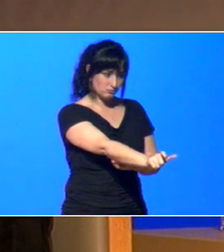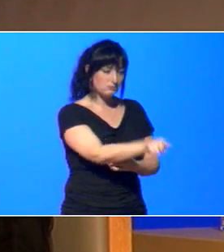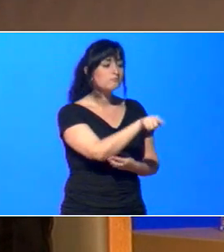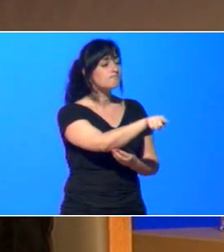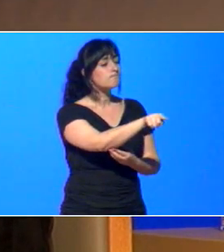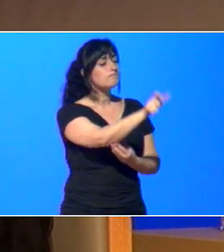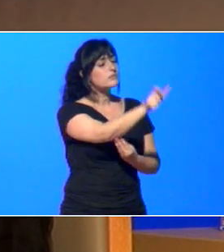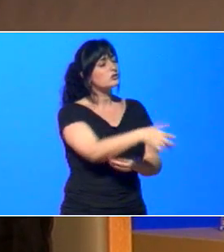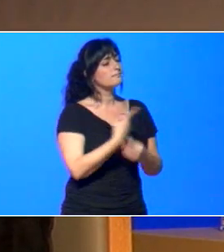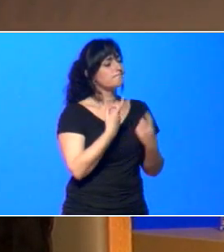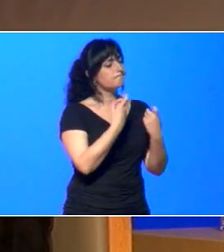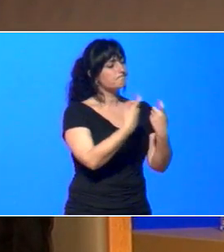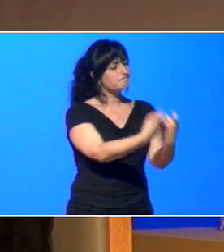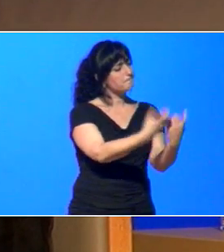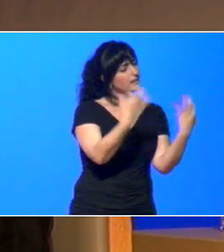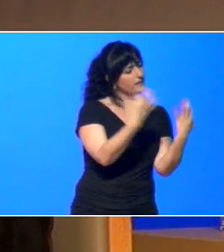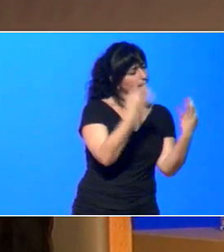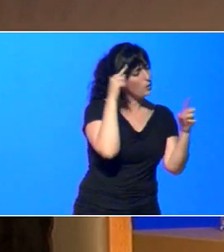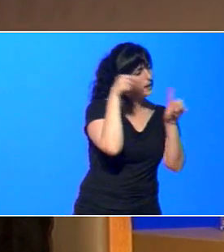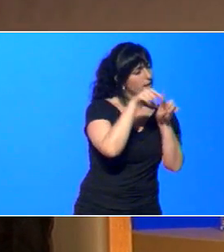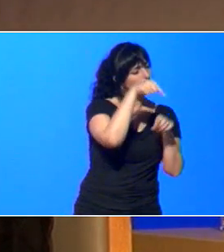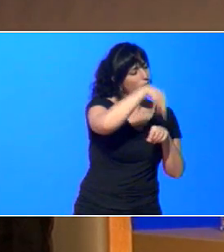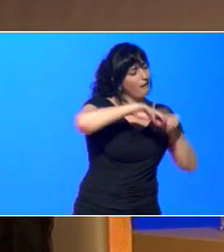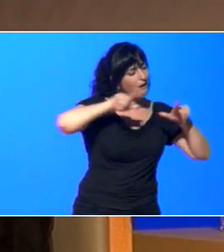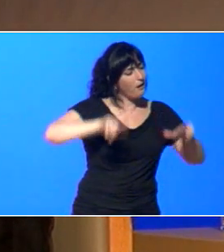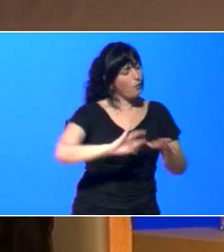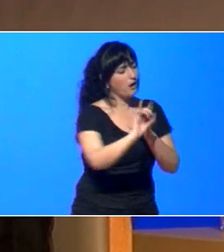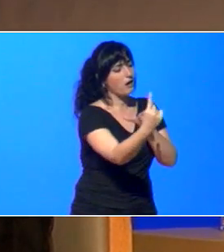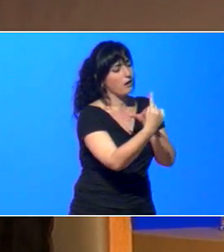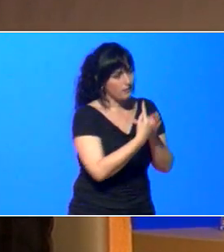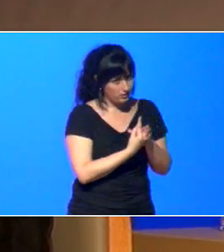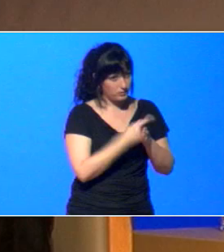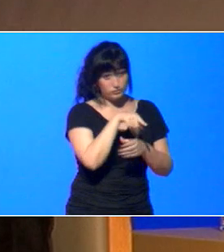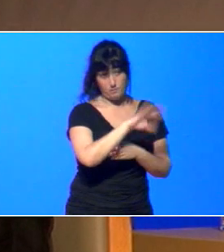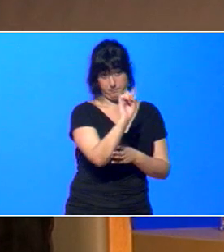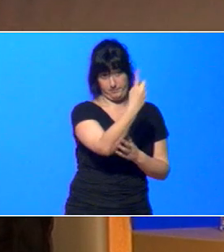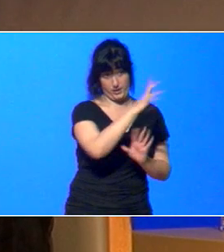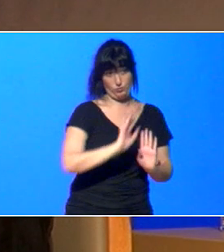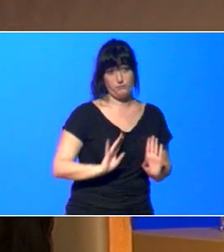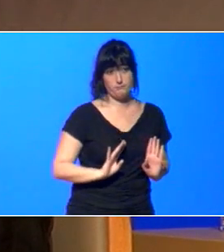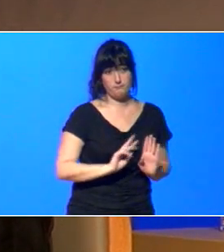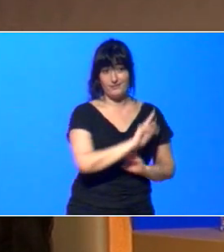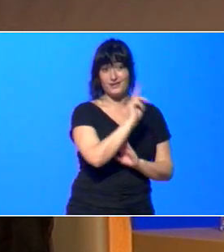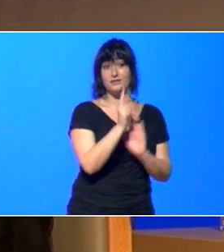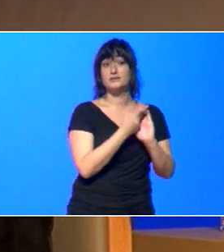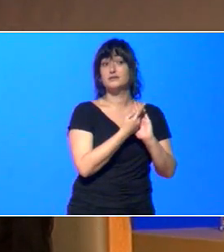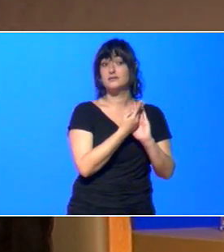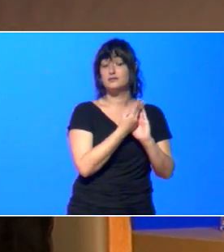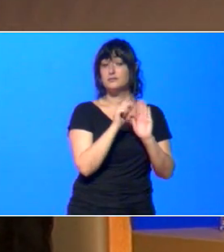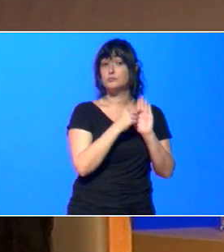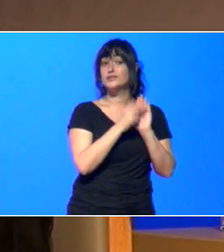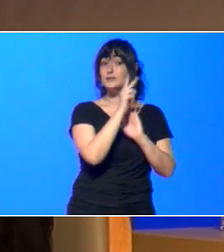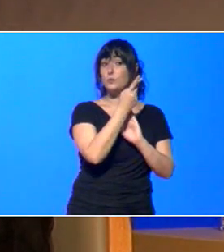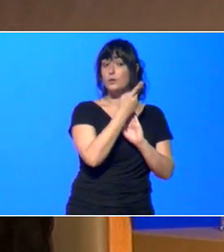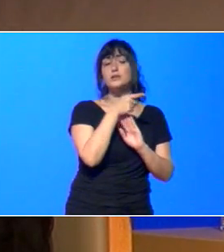ese individuo para estar incluido en el aula? Eso en primer lugar. En segundo lugar, ¿qué es lo que necesita